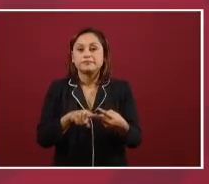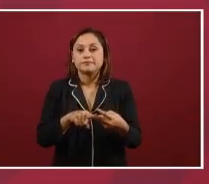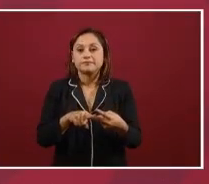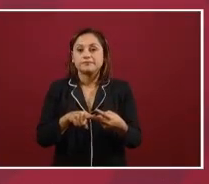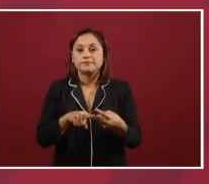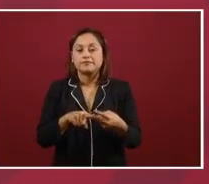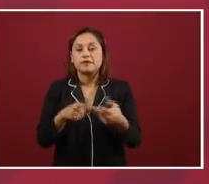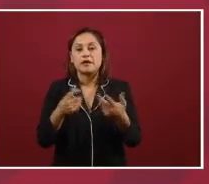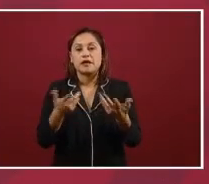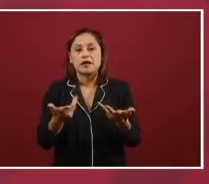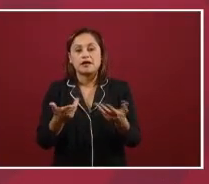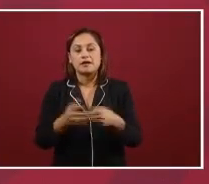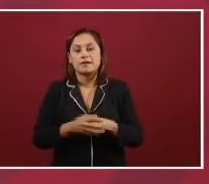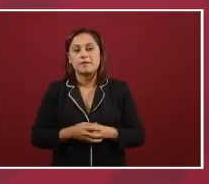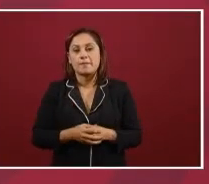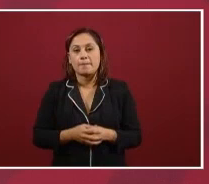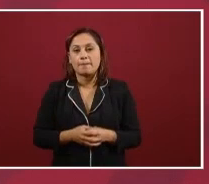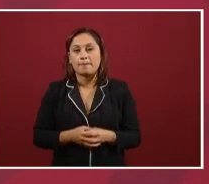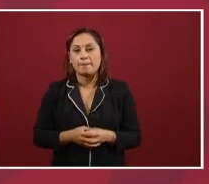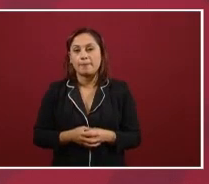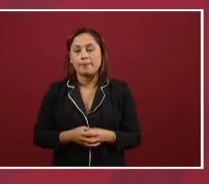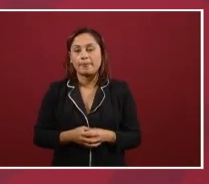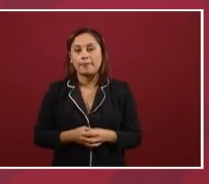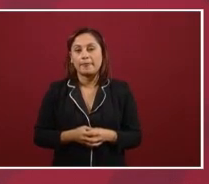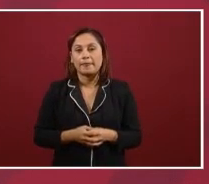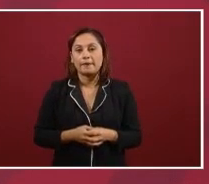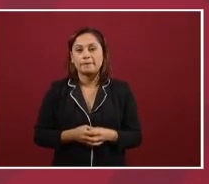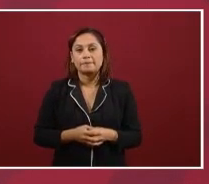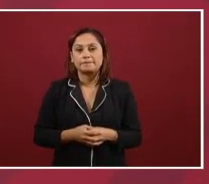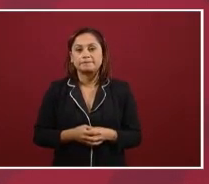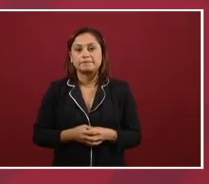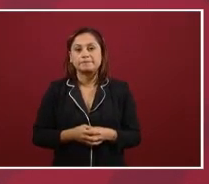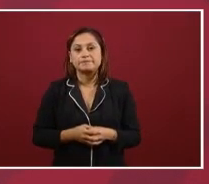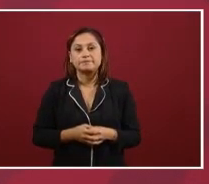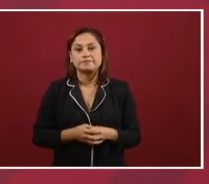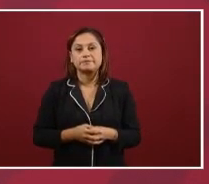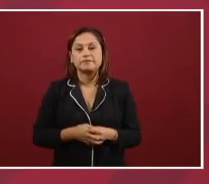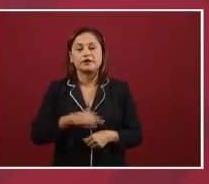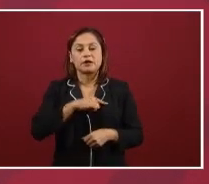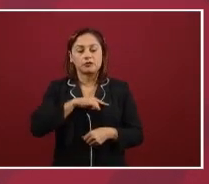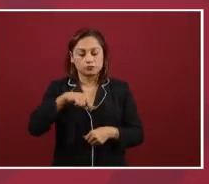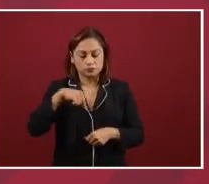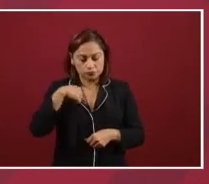la decisión que se tiene que tomar si se